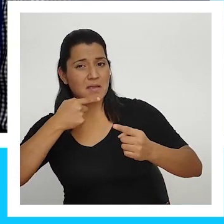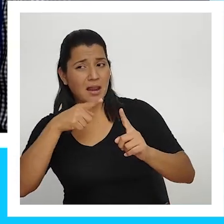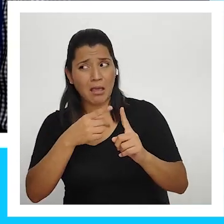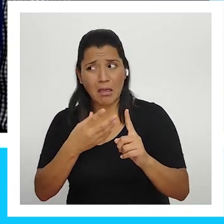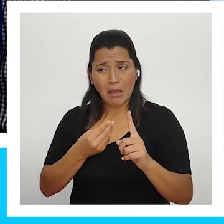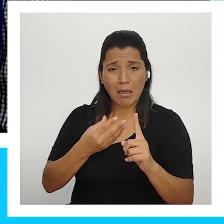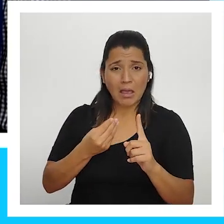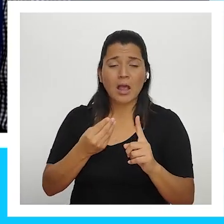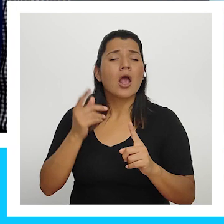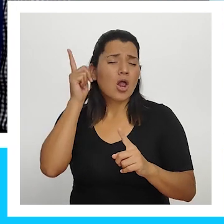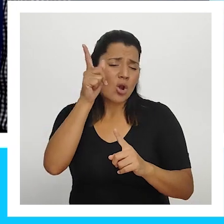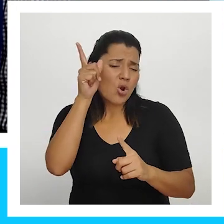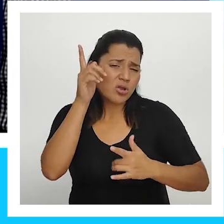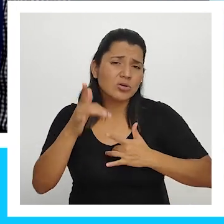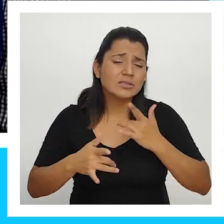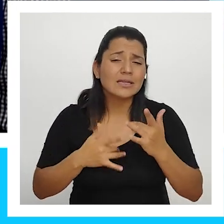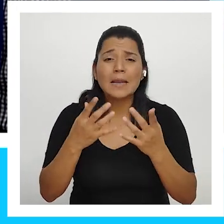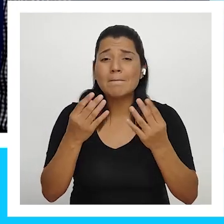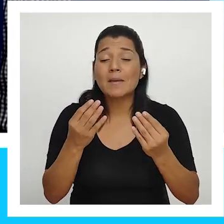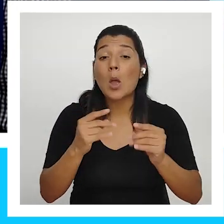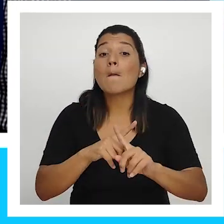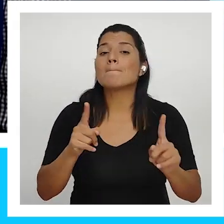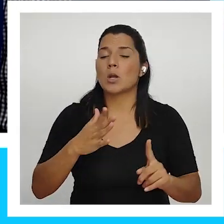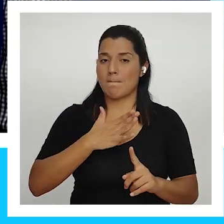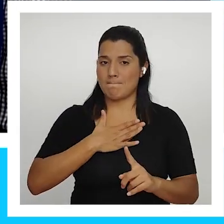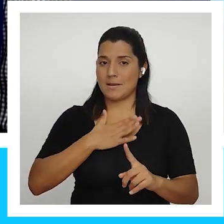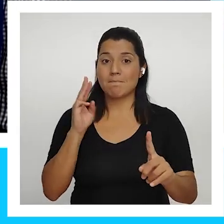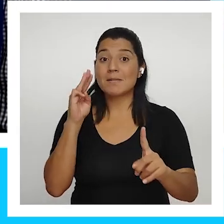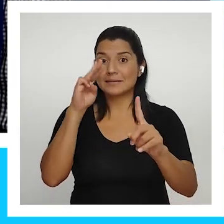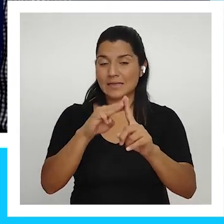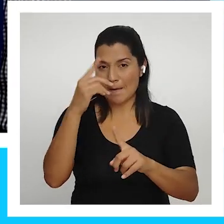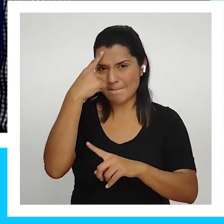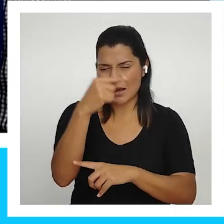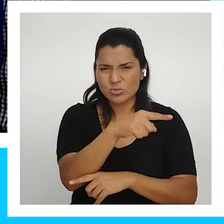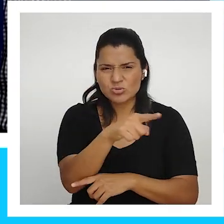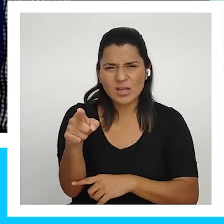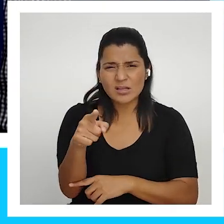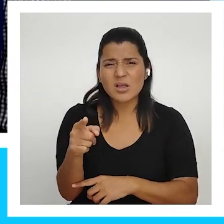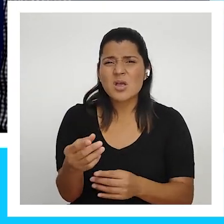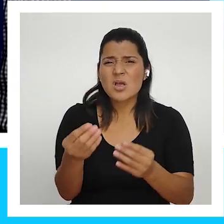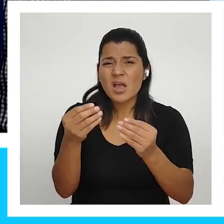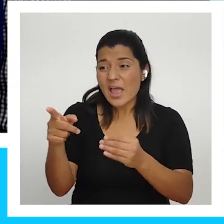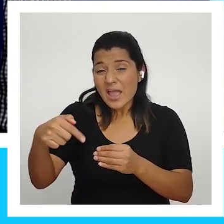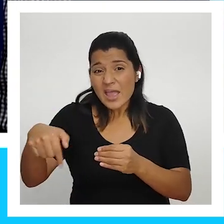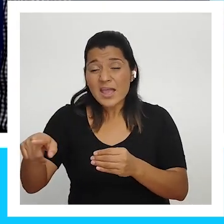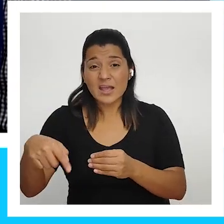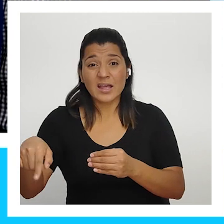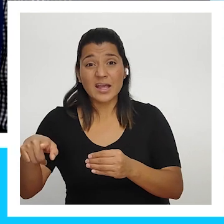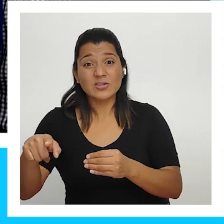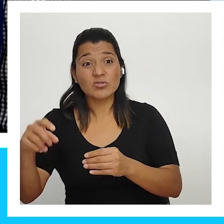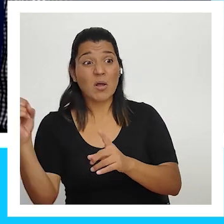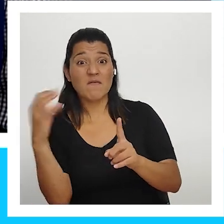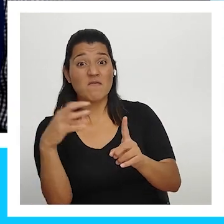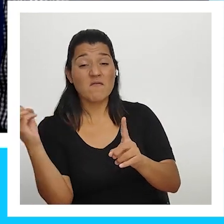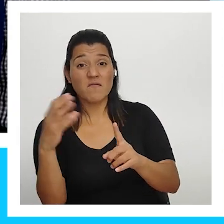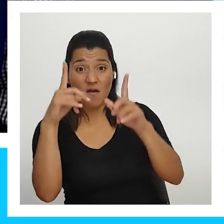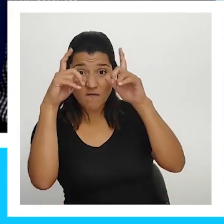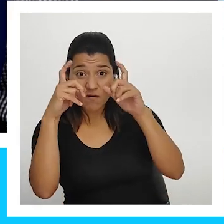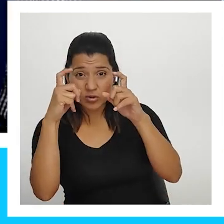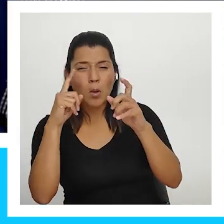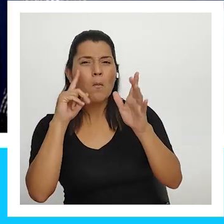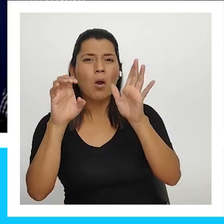en esas plataformas sus artículos. Cuando ya ellos sospechan con razones fundadas de que van a ser víctimas de alguna de estas delincuencias,